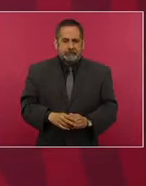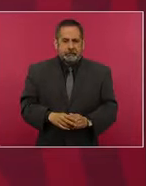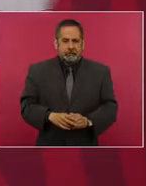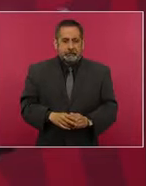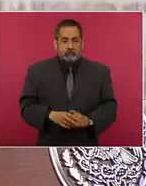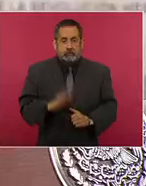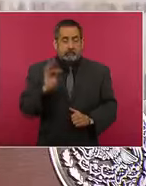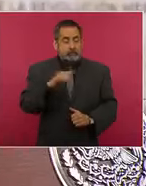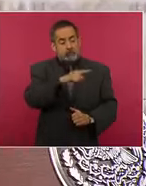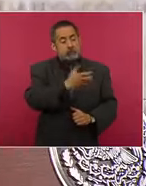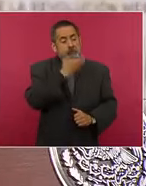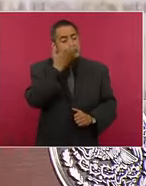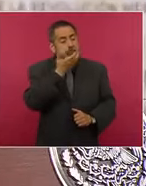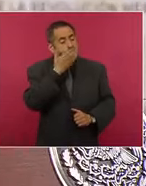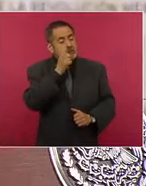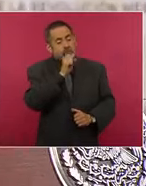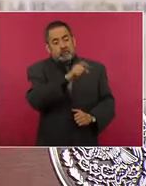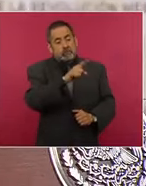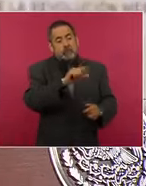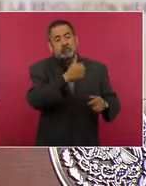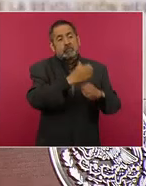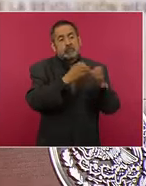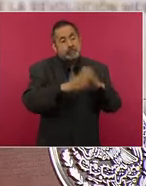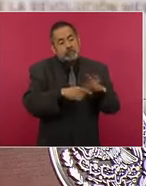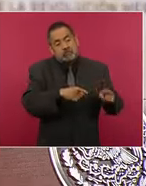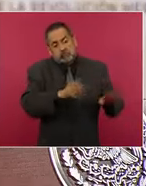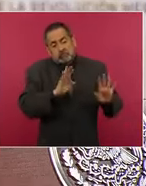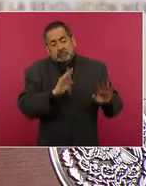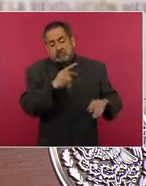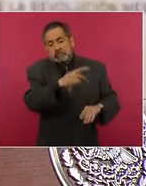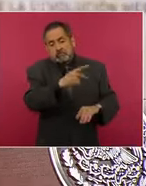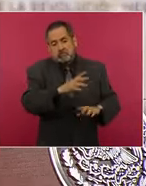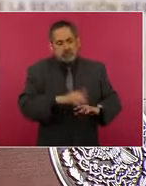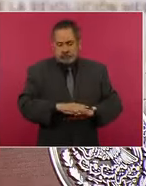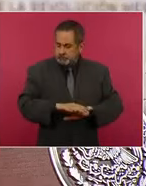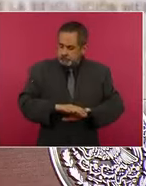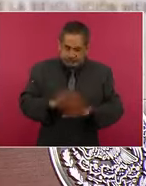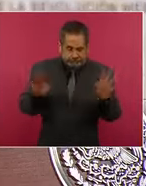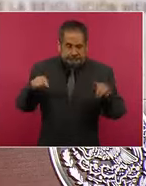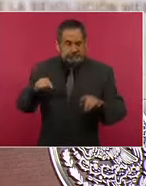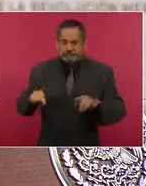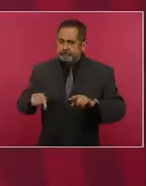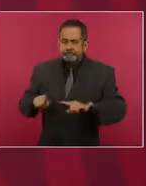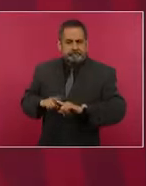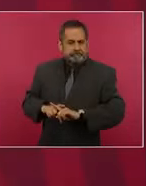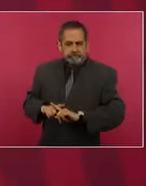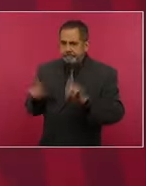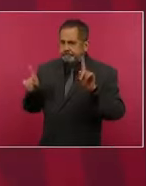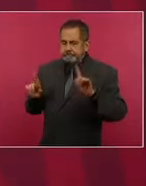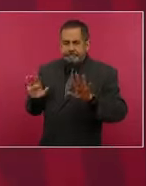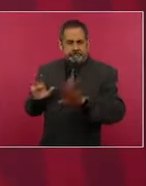Y a lo mejor están acostumbrados a otra cosa. Pero esto ya cambió.